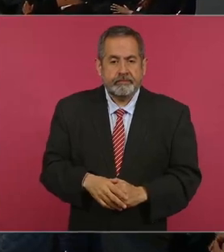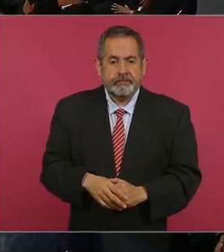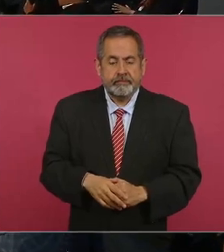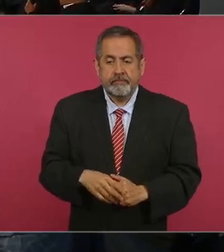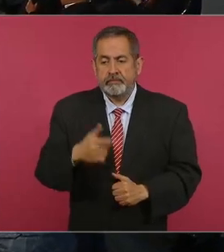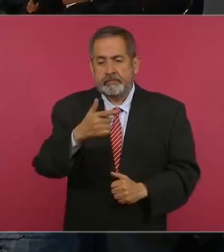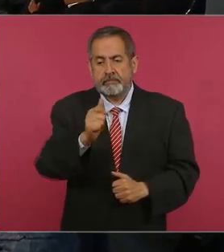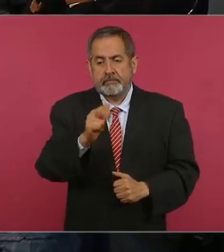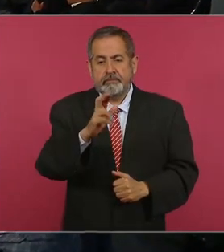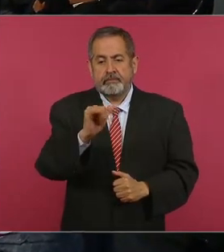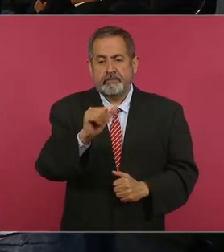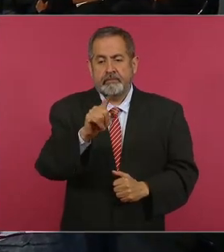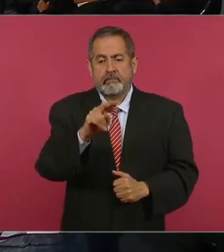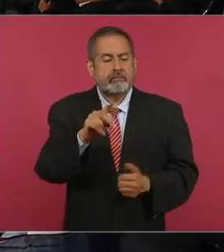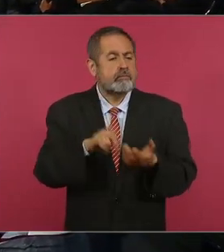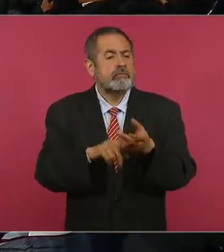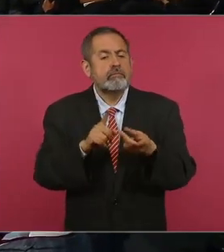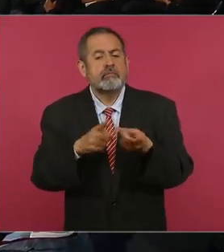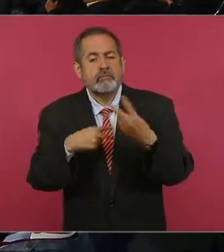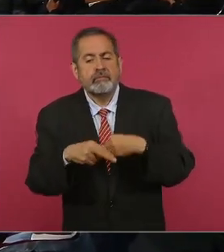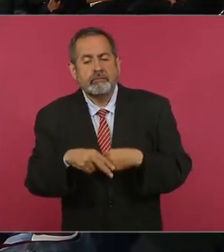García Luna?